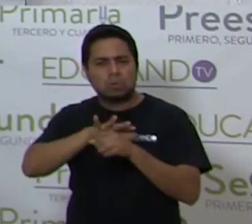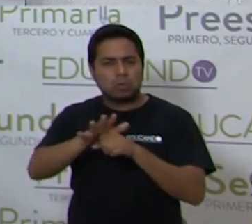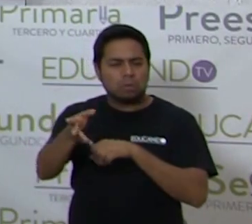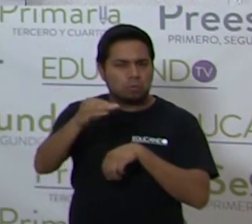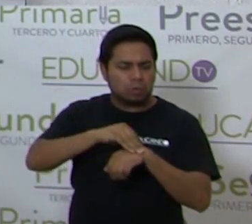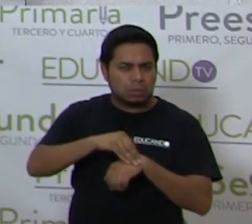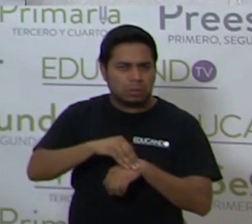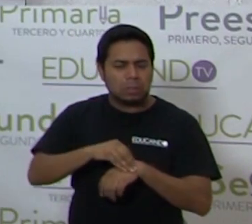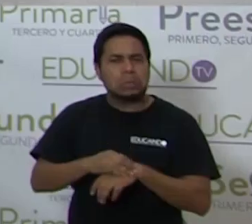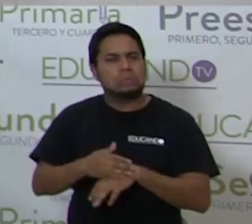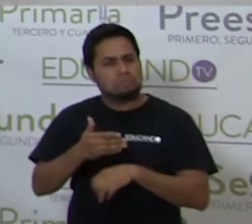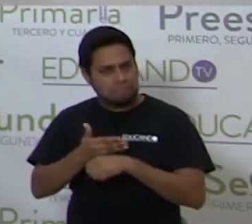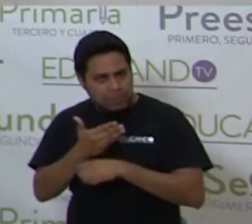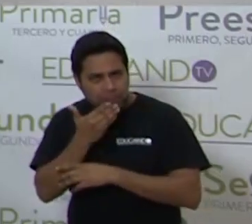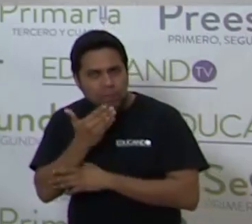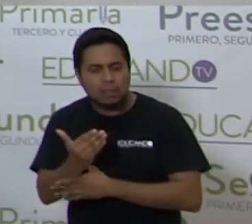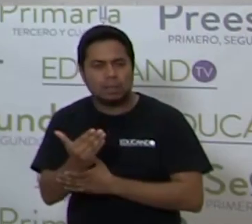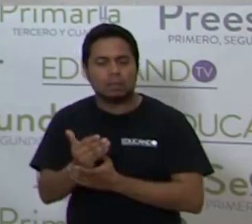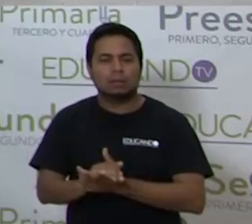Ok, bien.